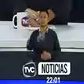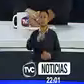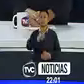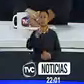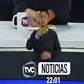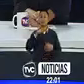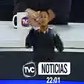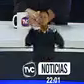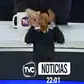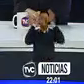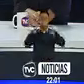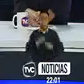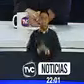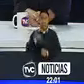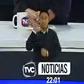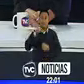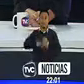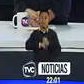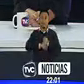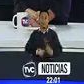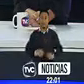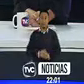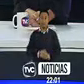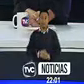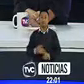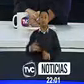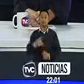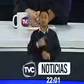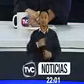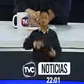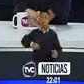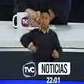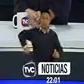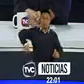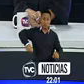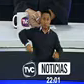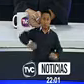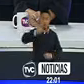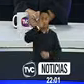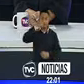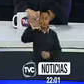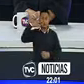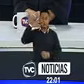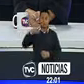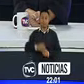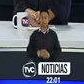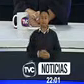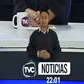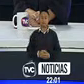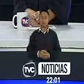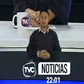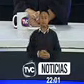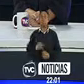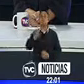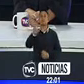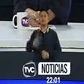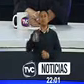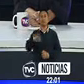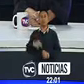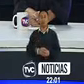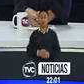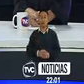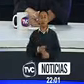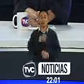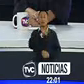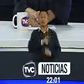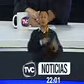encapuchados robaron teléfonos celulares y dinero en efectivo de un billar en Shushufindi, provincia de Sucumbíos. Los delincuentes dispararon contra